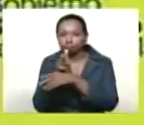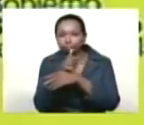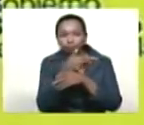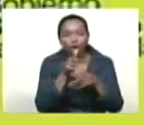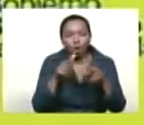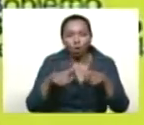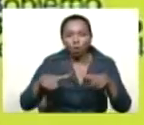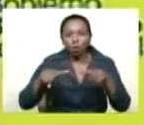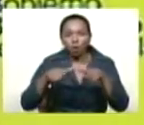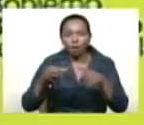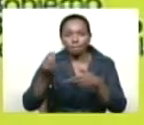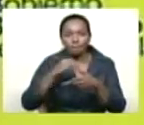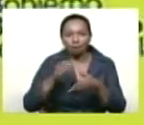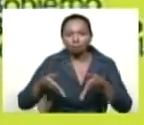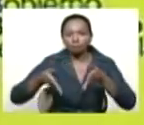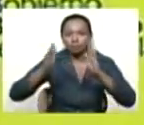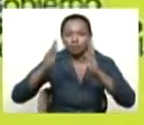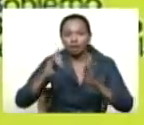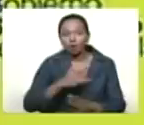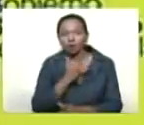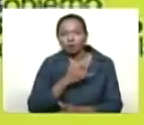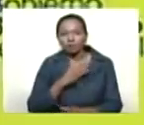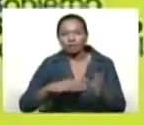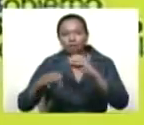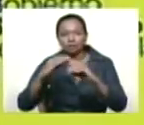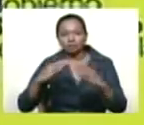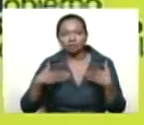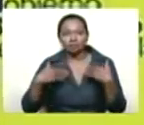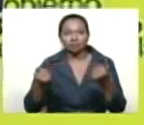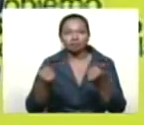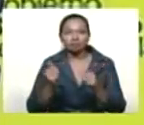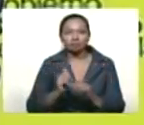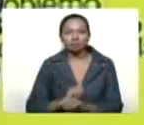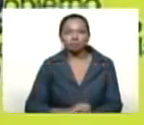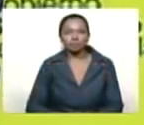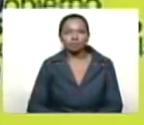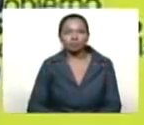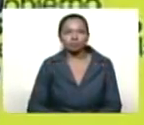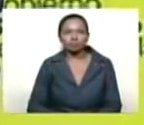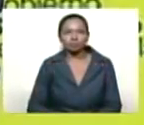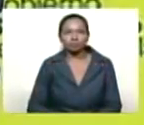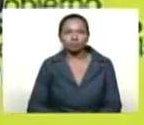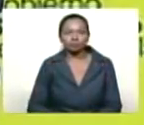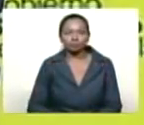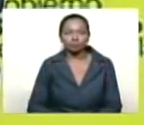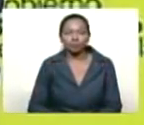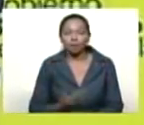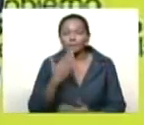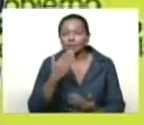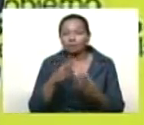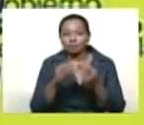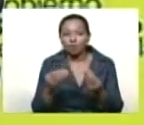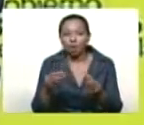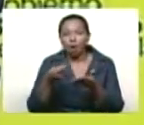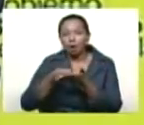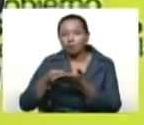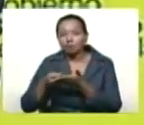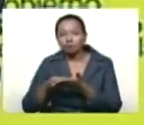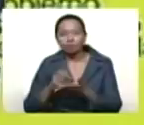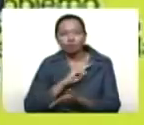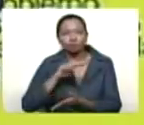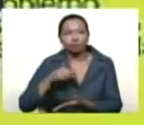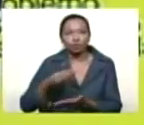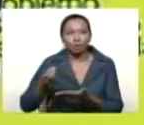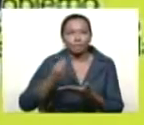para residencias estudiantiles de la Universidad de las Ciencias de la Salud. Solicitud de recursos financieros para